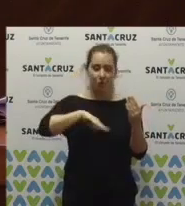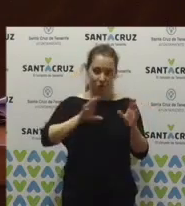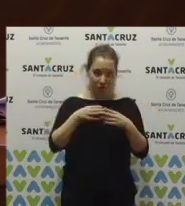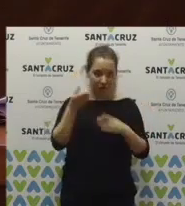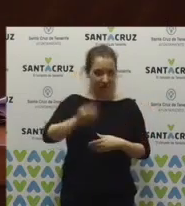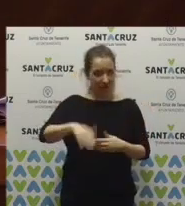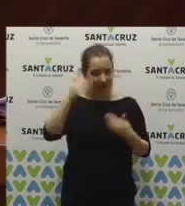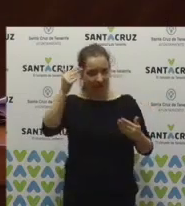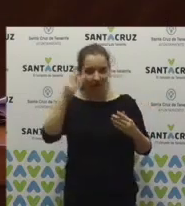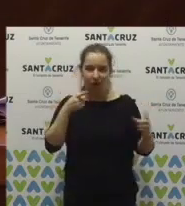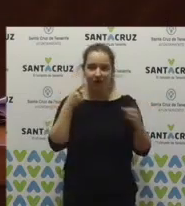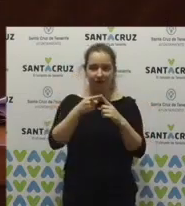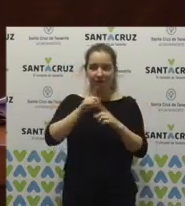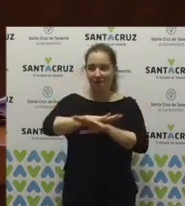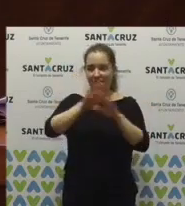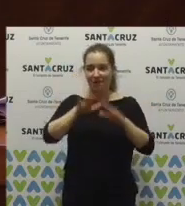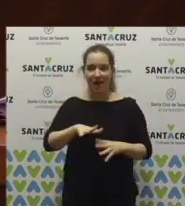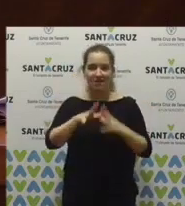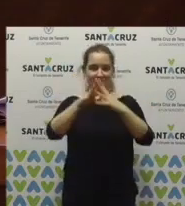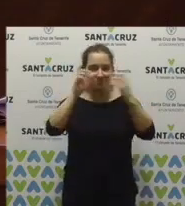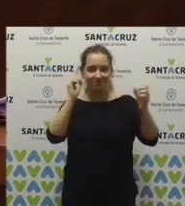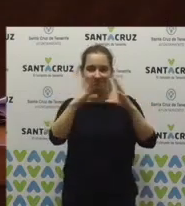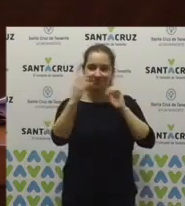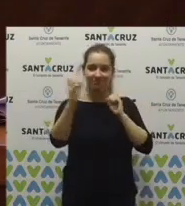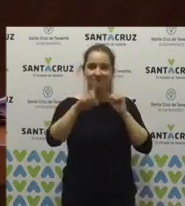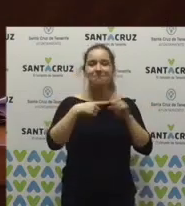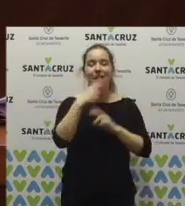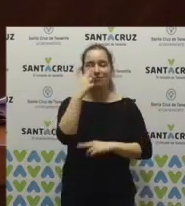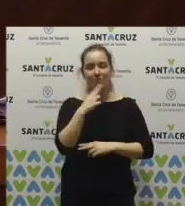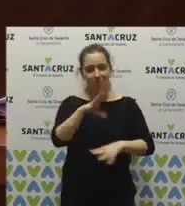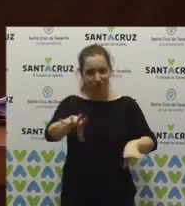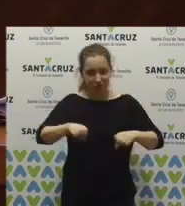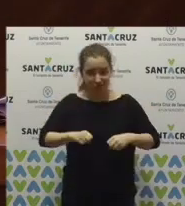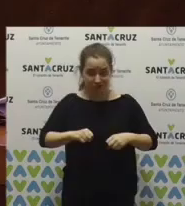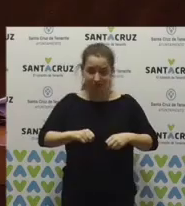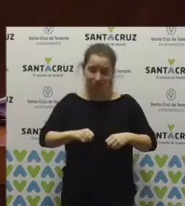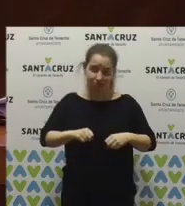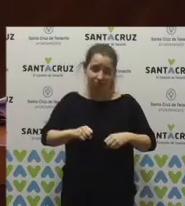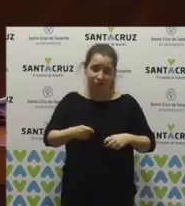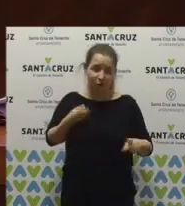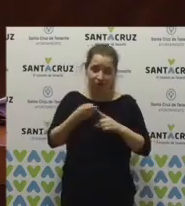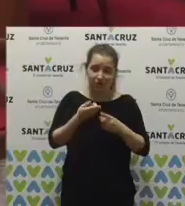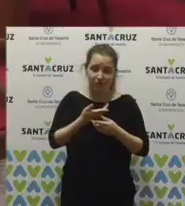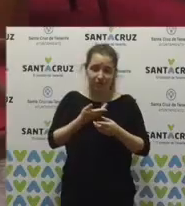de entendimiento y de compromiso cívico con nuestra ciudadanía